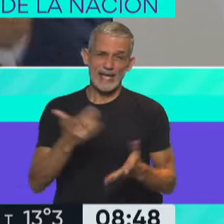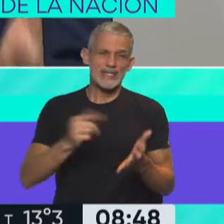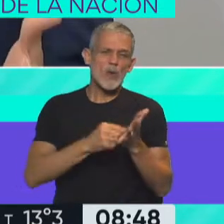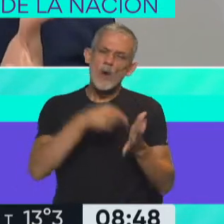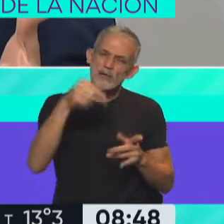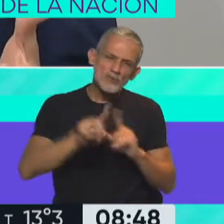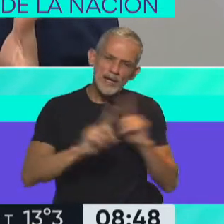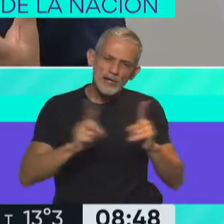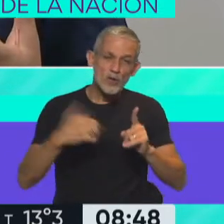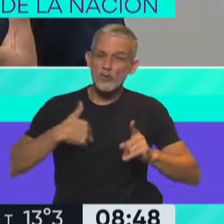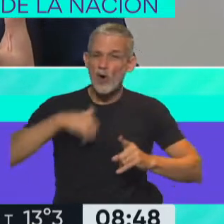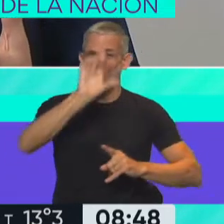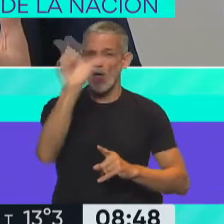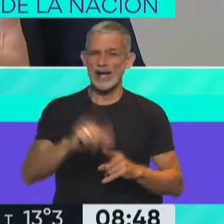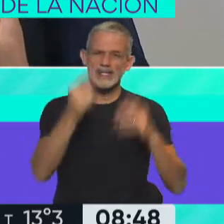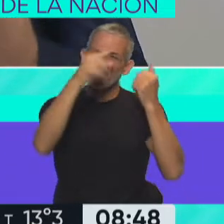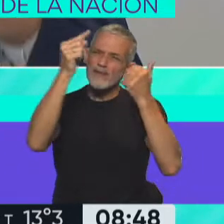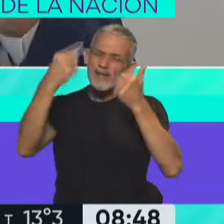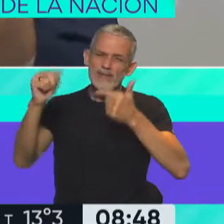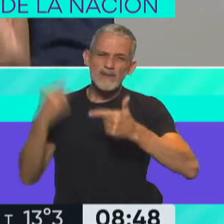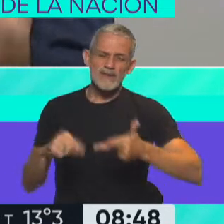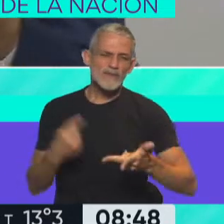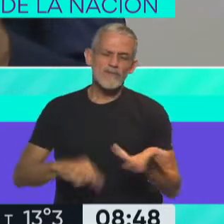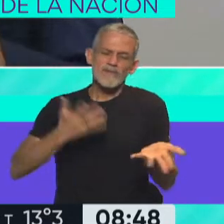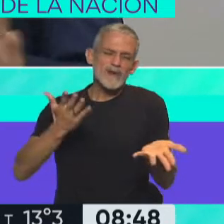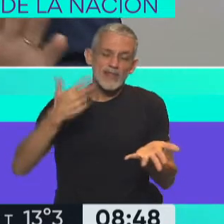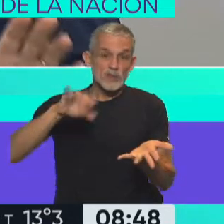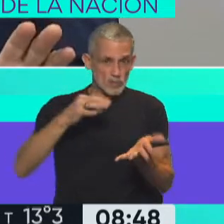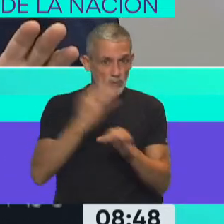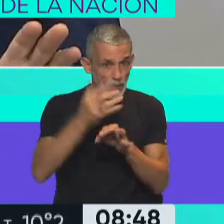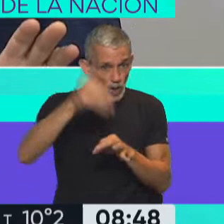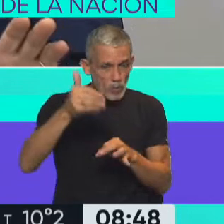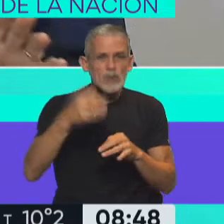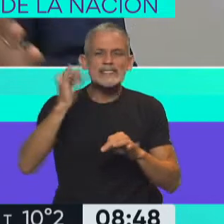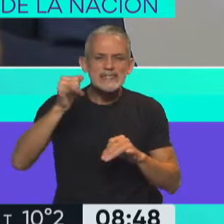Buenos Aires, sino la Argentina. Nosotros tenemos que maximizar